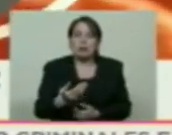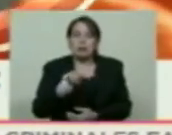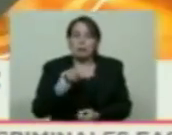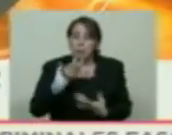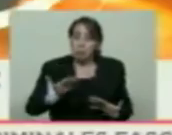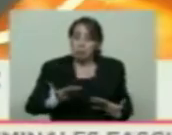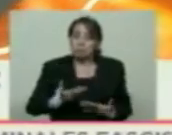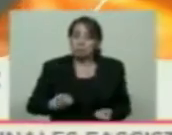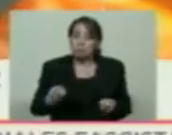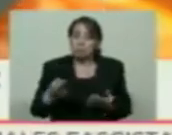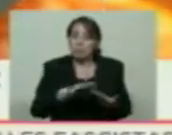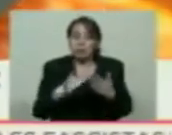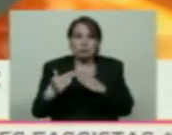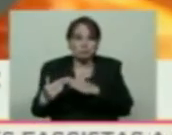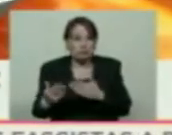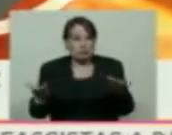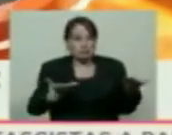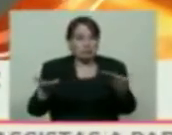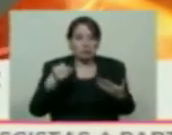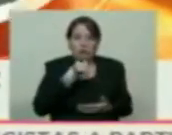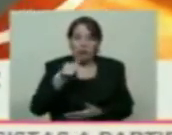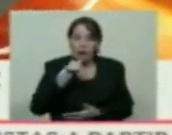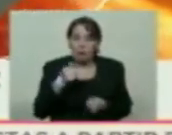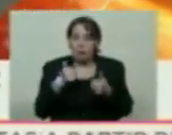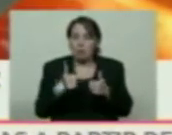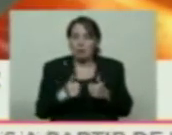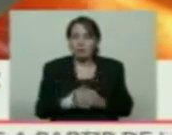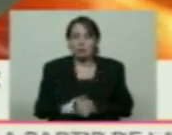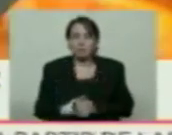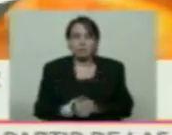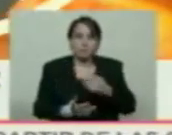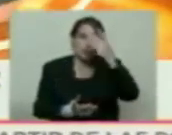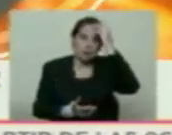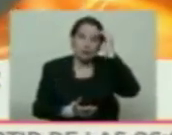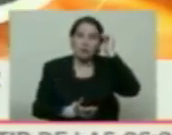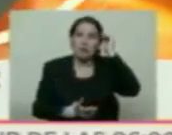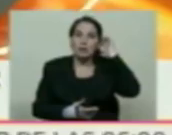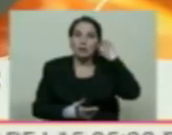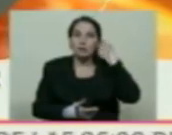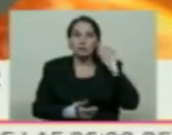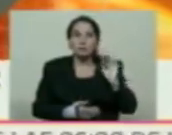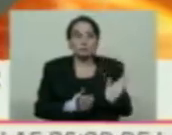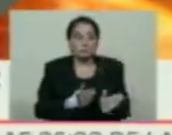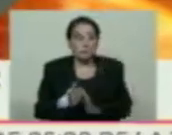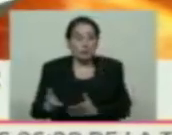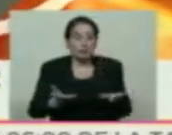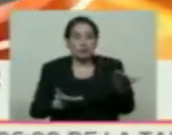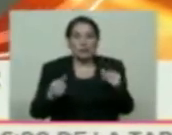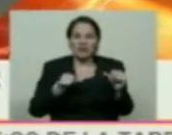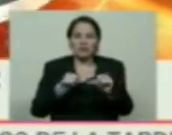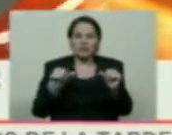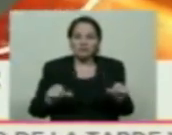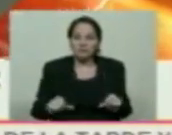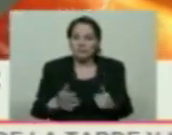ya recibiendo el servicio. Asimismo, comenzamos los protocolos en el servicio principal, en el